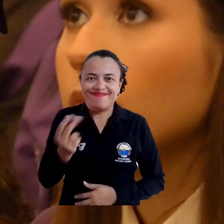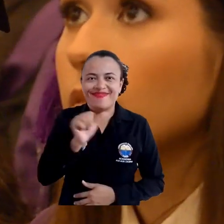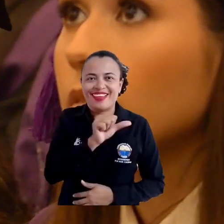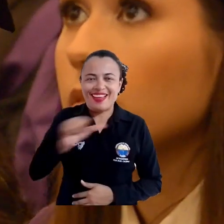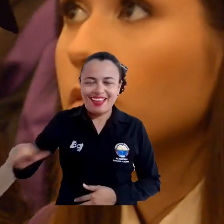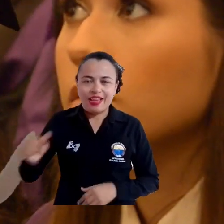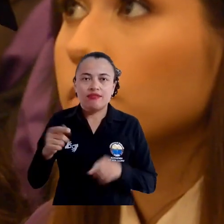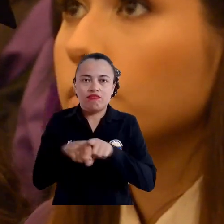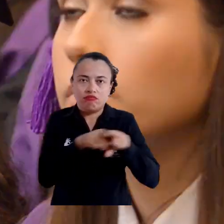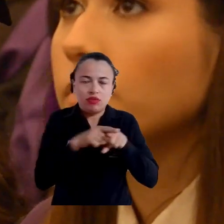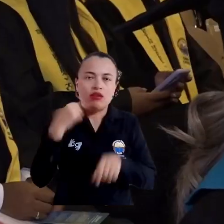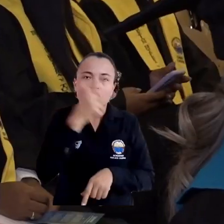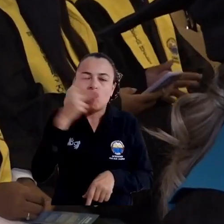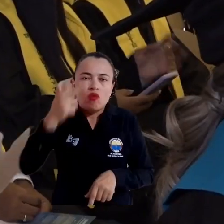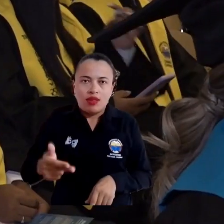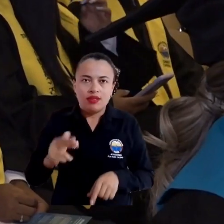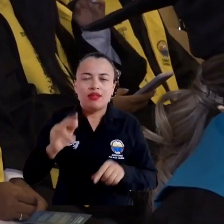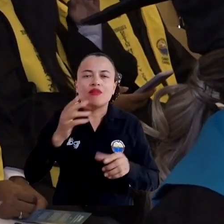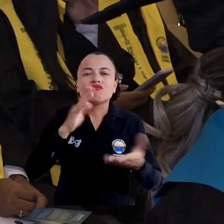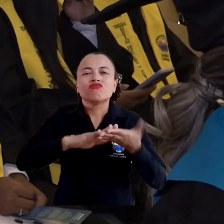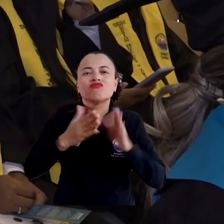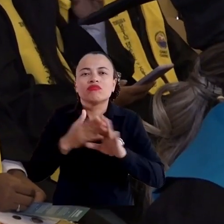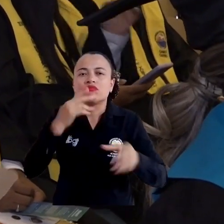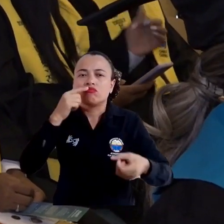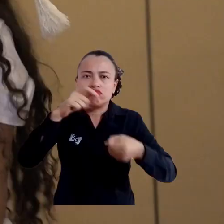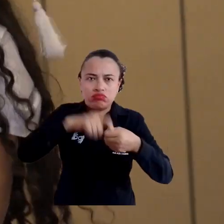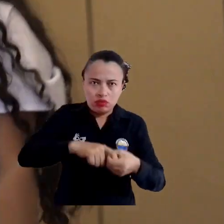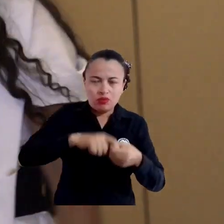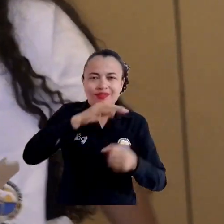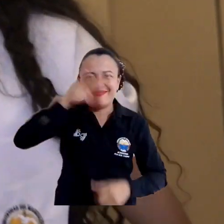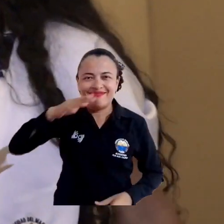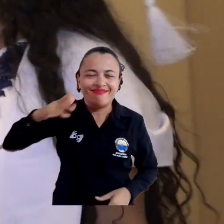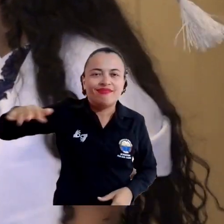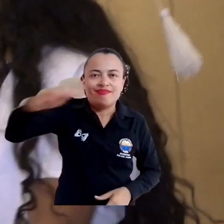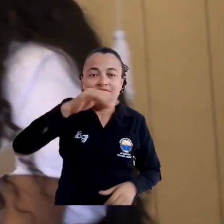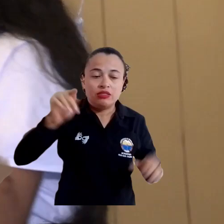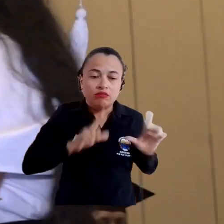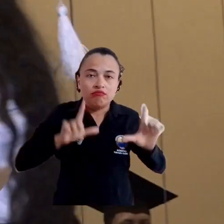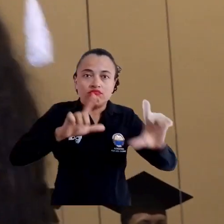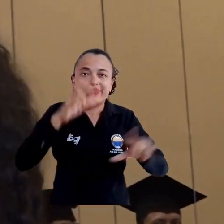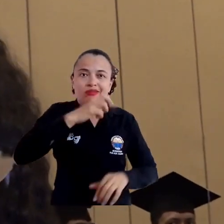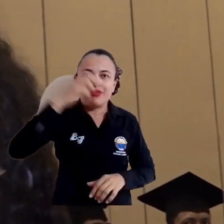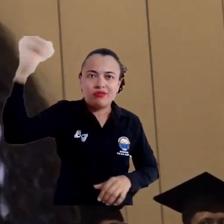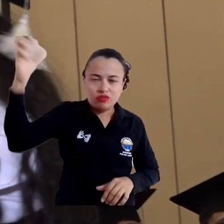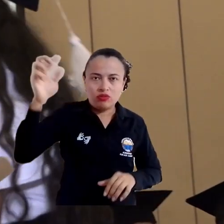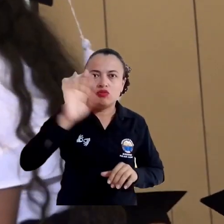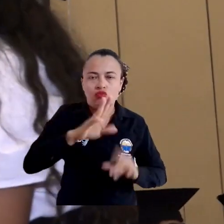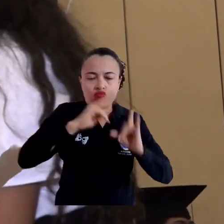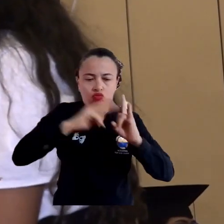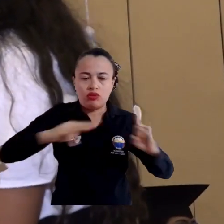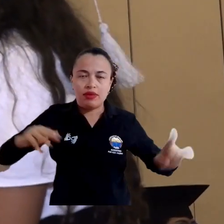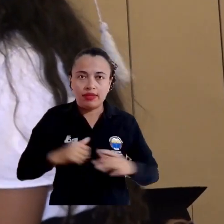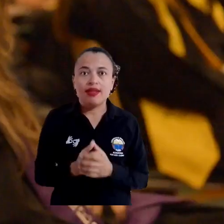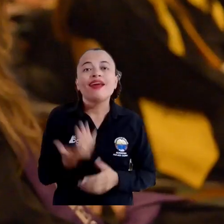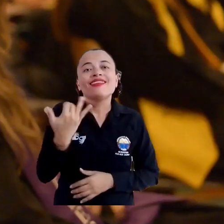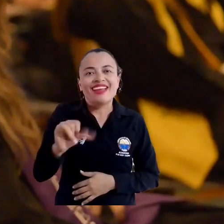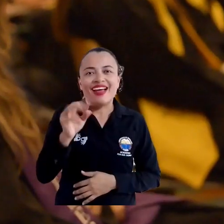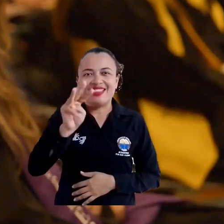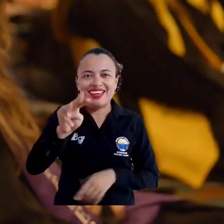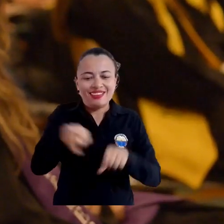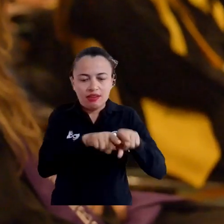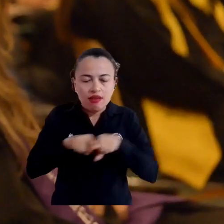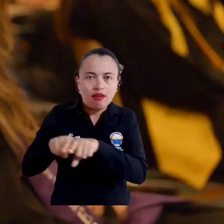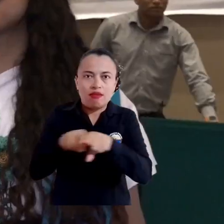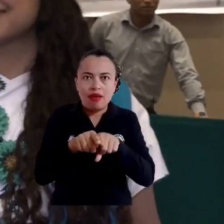Estas gemelas arhuacas de la comunidad de Yeurua, de la Sierra Nevada de Santa Marta, se graduaron como profesionales de la Universidad del Magdalena. Con